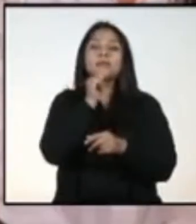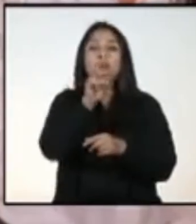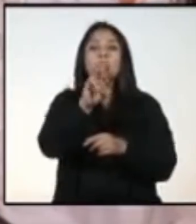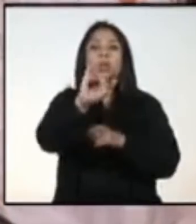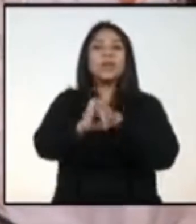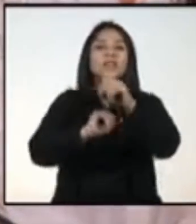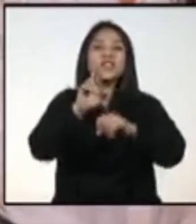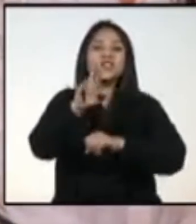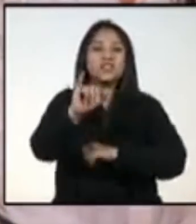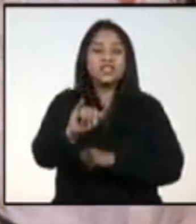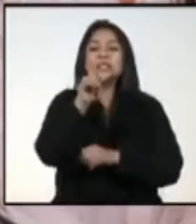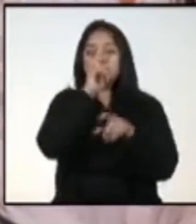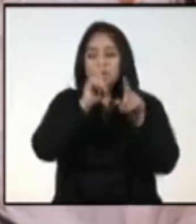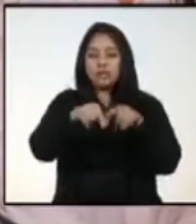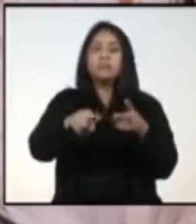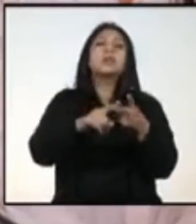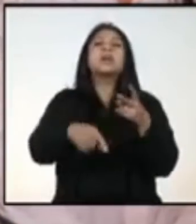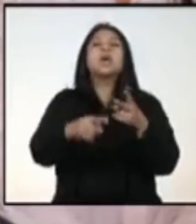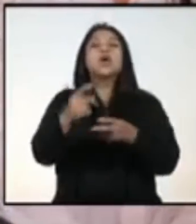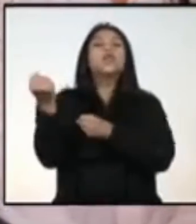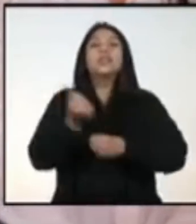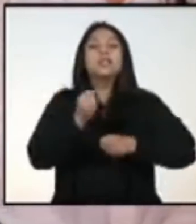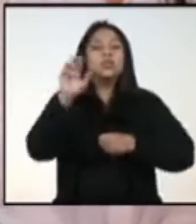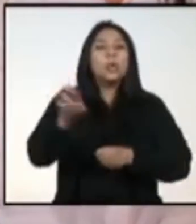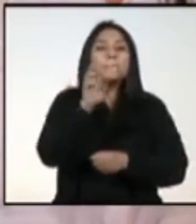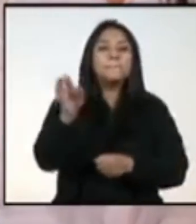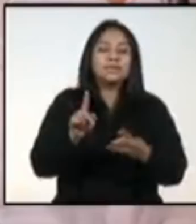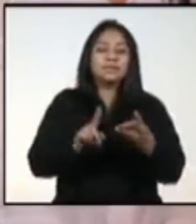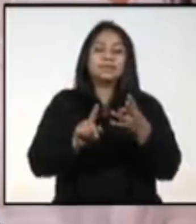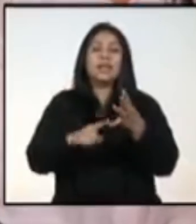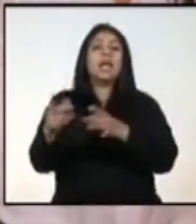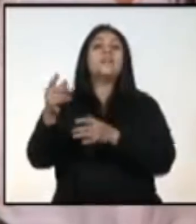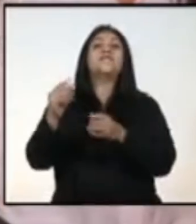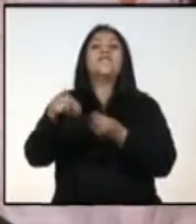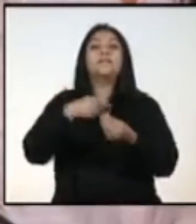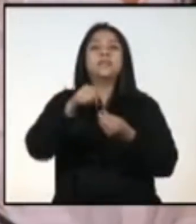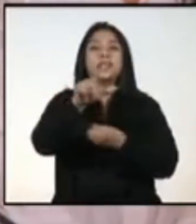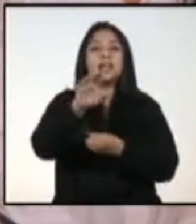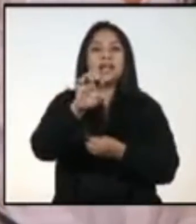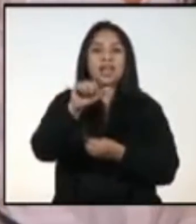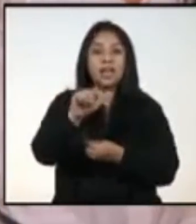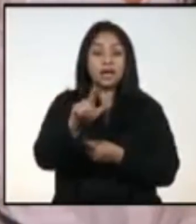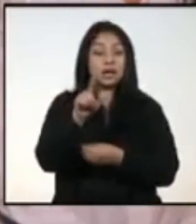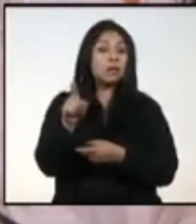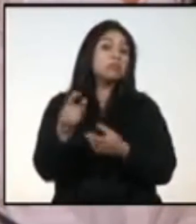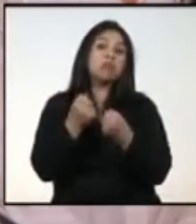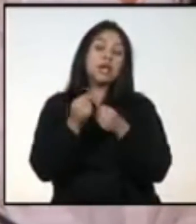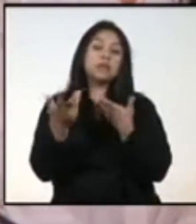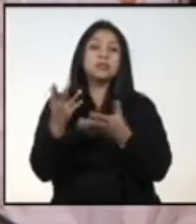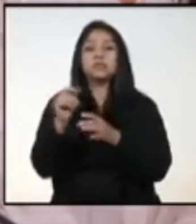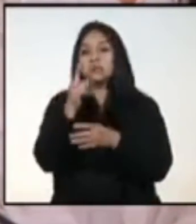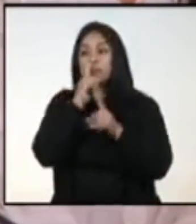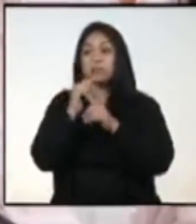con la Fundación Pais, con la familia Leal del Ingenio Magdalena, lo único que hace es facilitar todo el